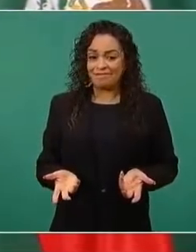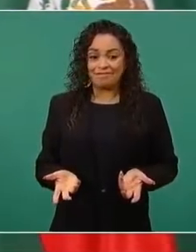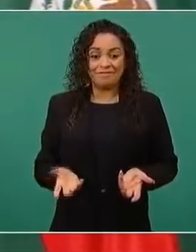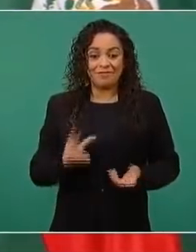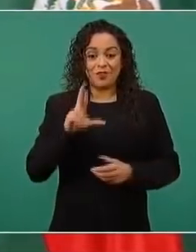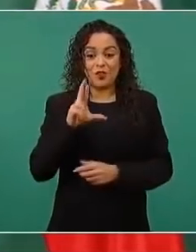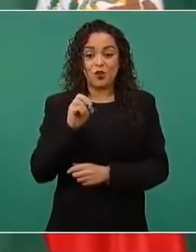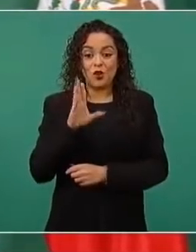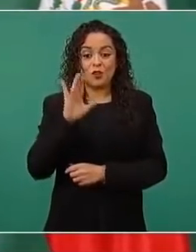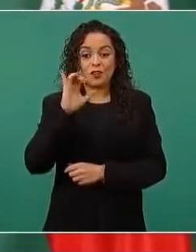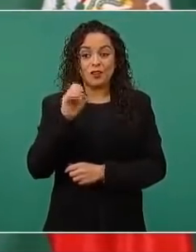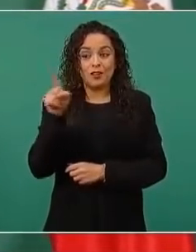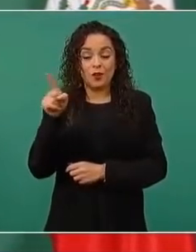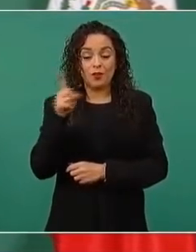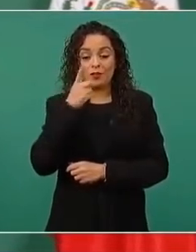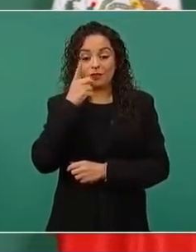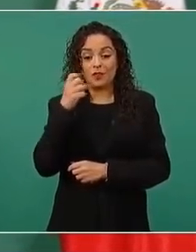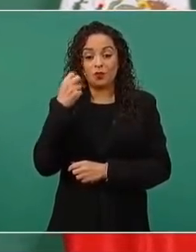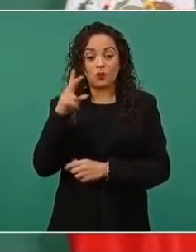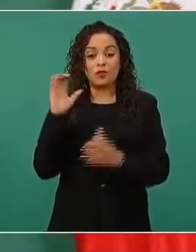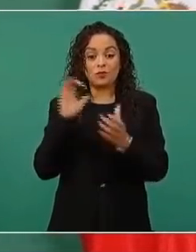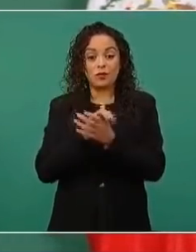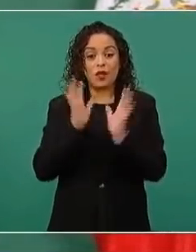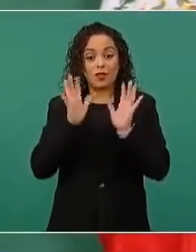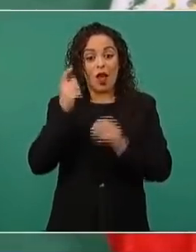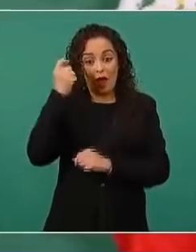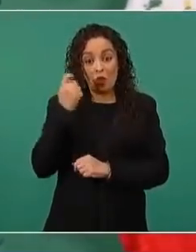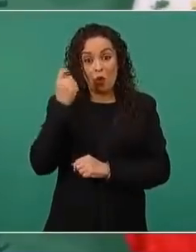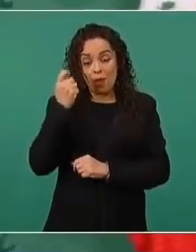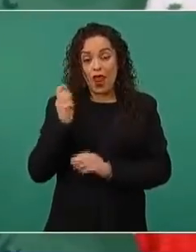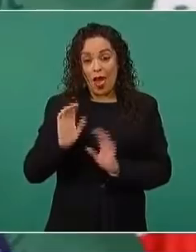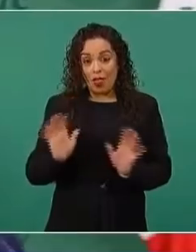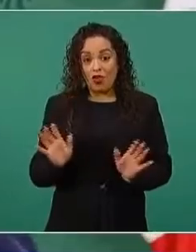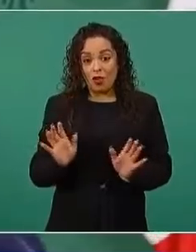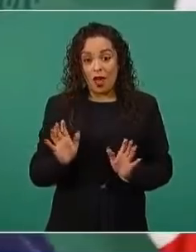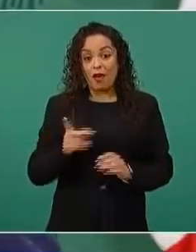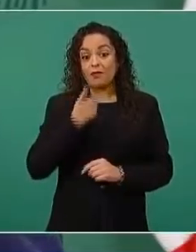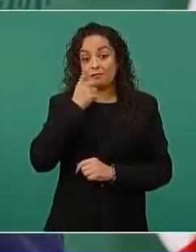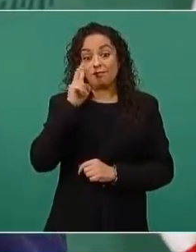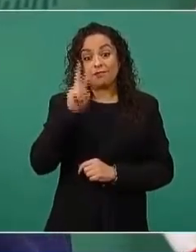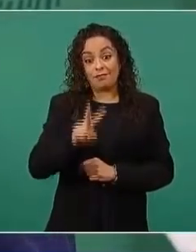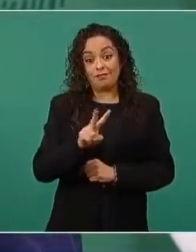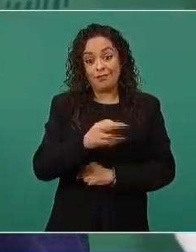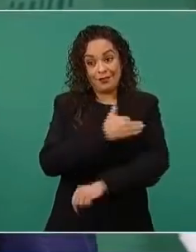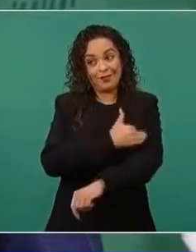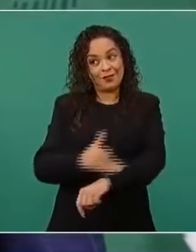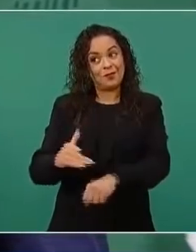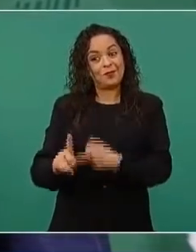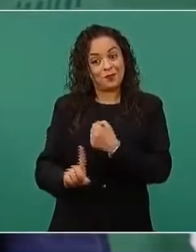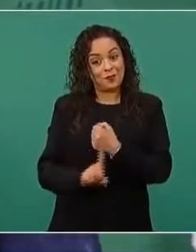Rocío, que su esposo ya está jubilado, dice, es que hay problemas en las familias, ¿no?